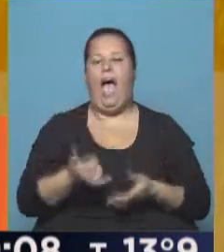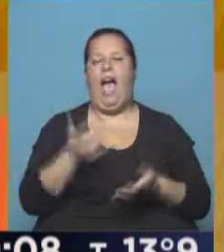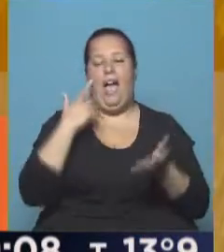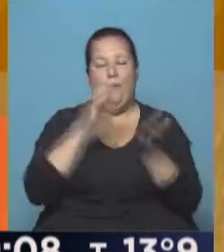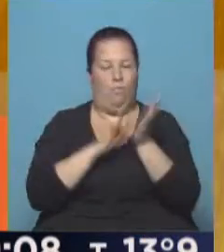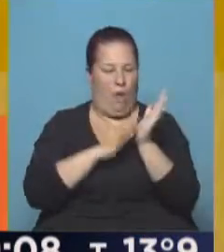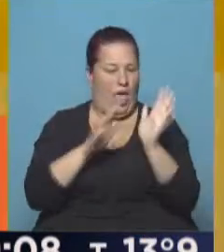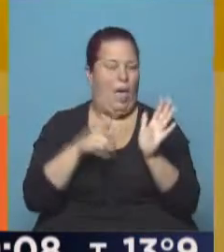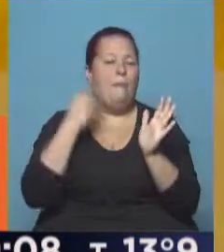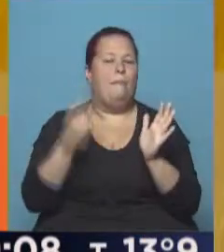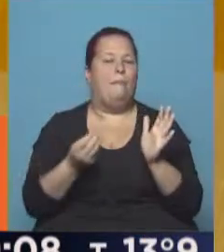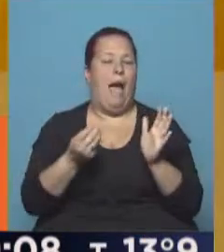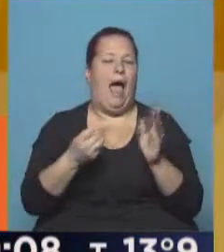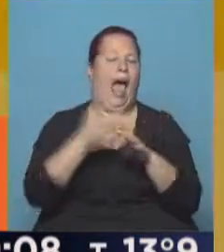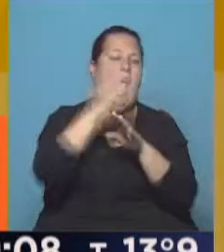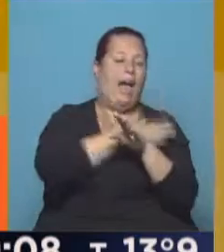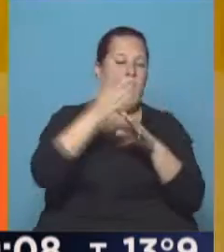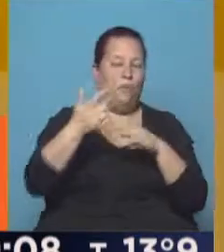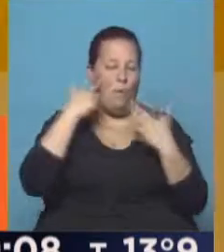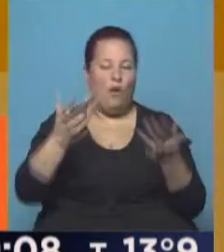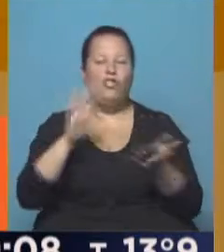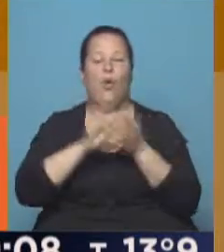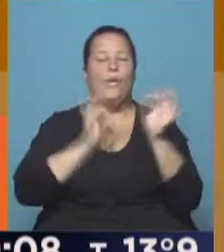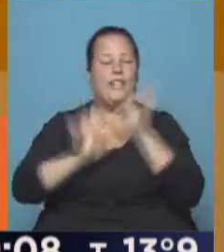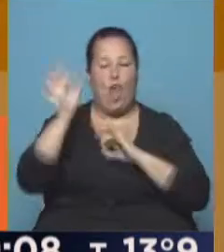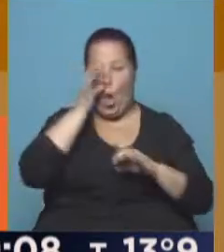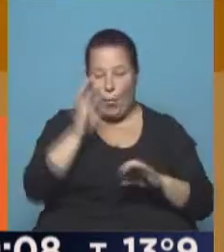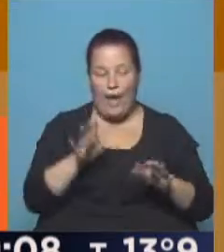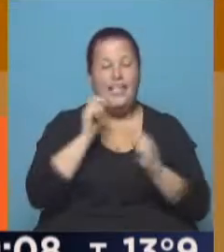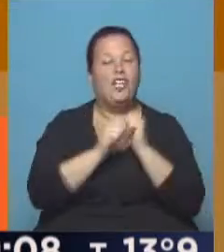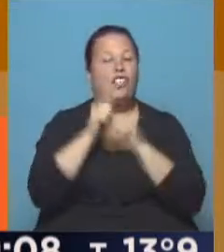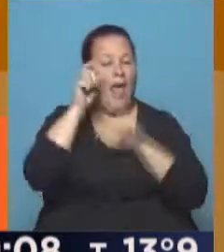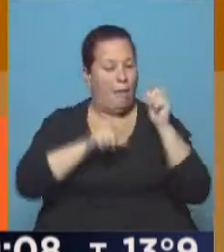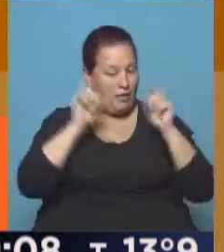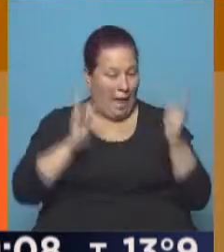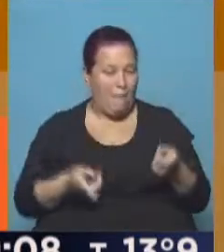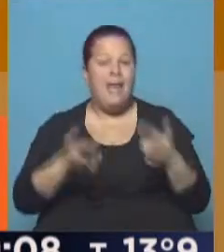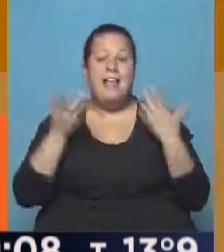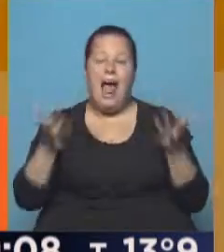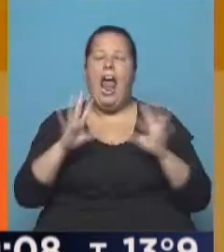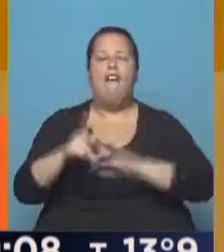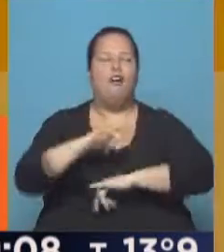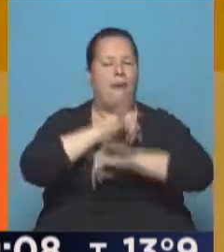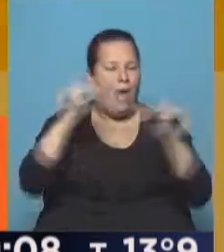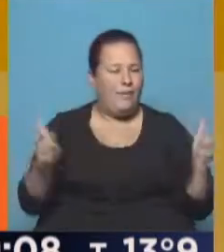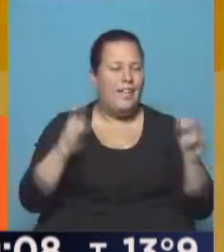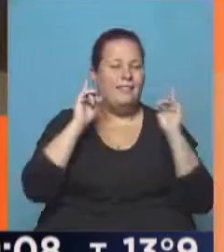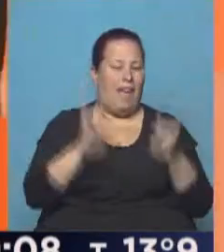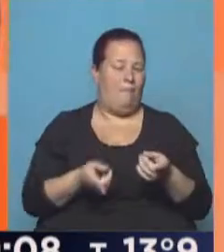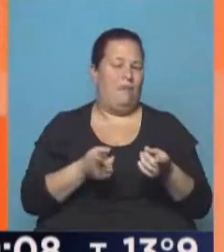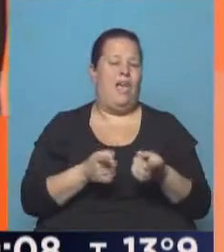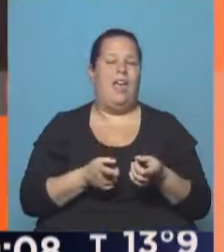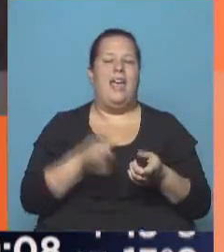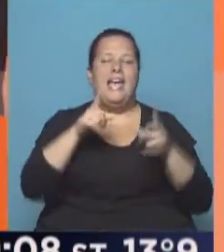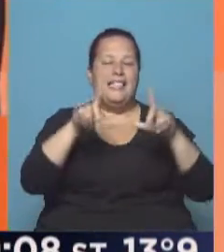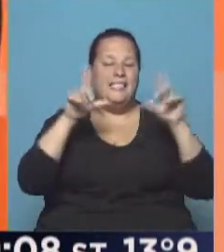como para que fue un antes y un después en el siglo XX y en la historia de la humanidad. Claro, y el mensaje que en definitiva también dejó,